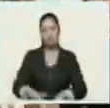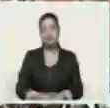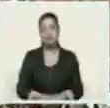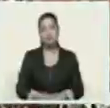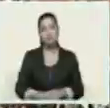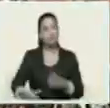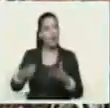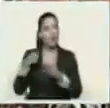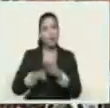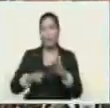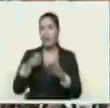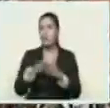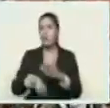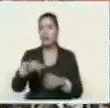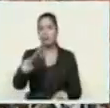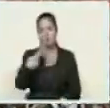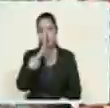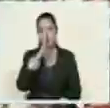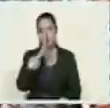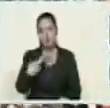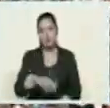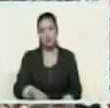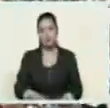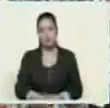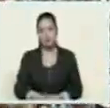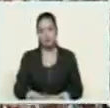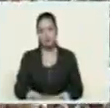el combate entonces en marina